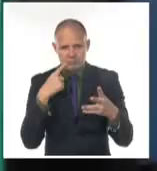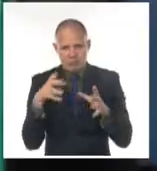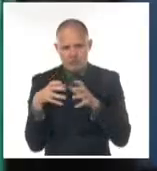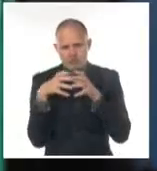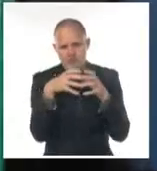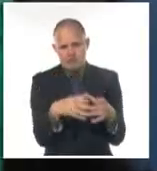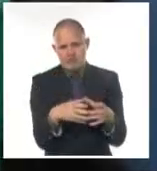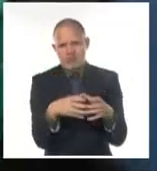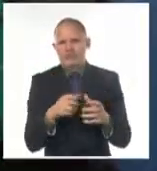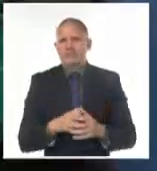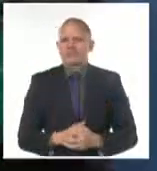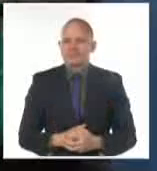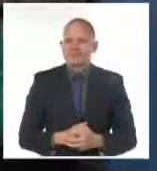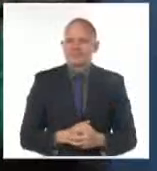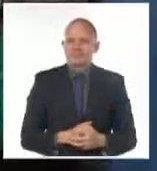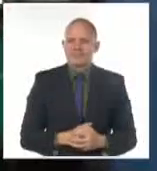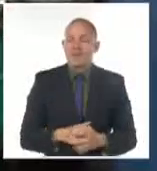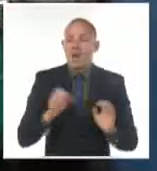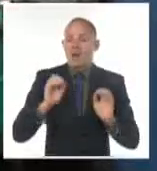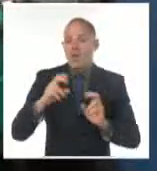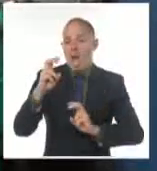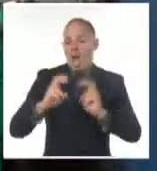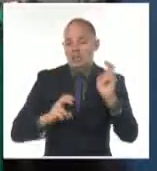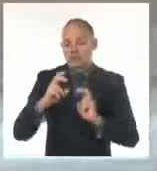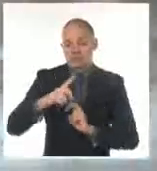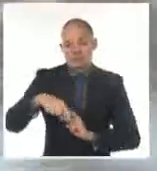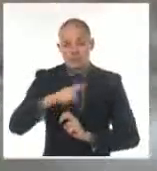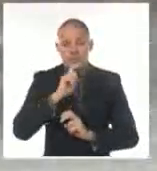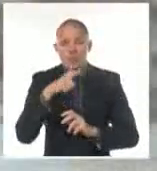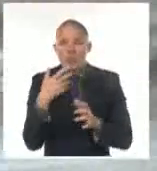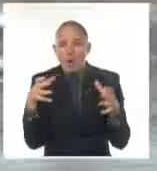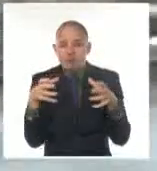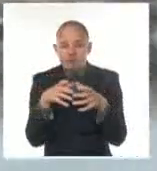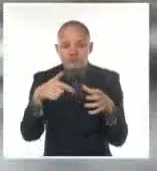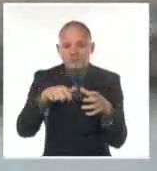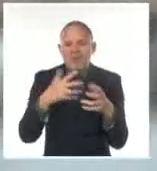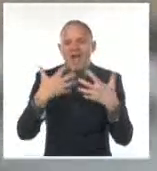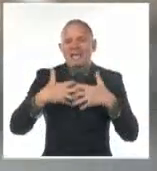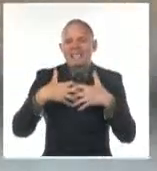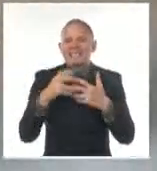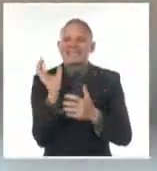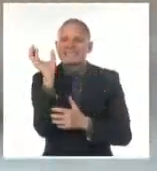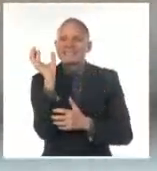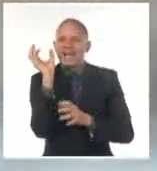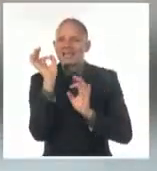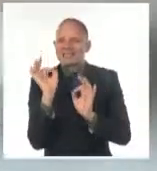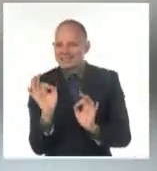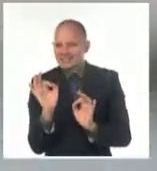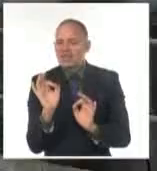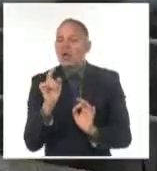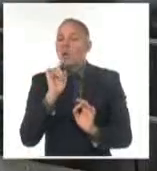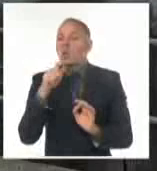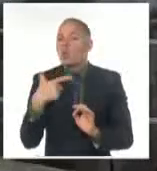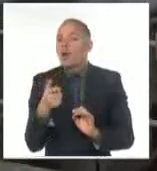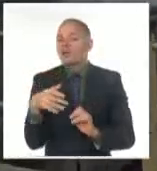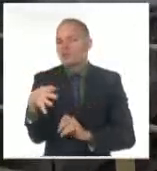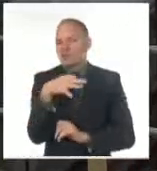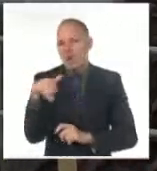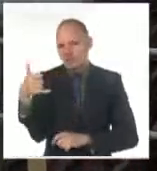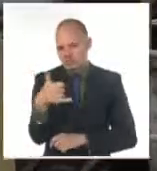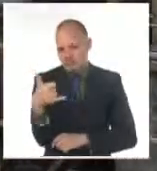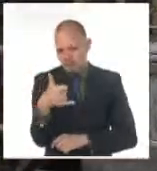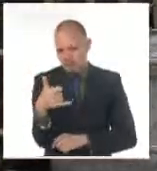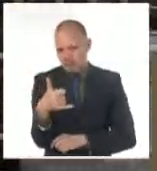provincia. El taller de maquinado es ahora mismo el tándem del Central Uruguay en el municipio Jatibonico, en Santi Spíritus.